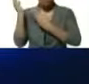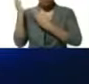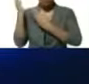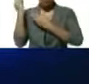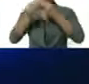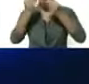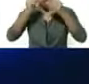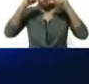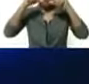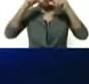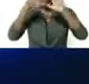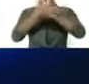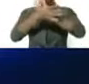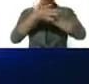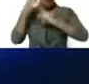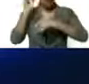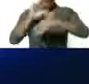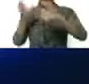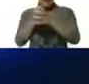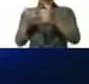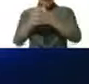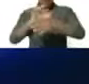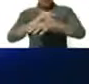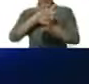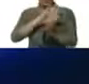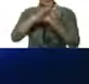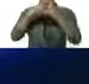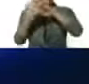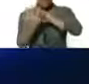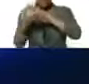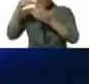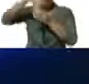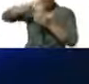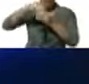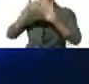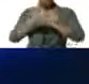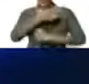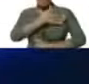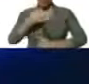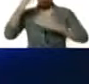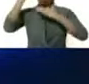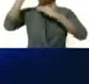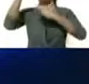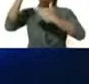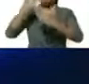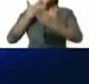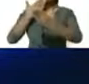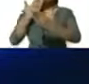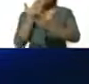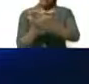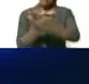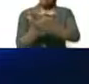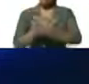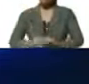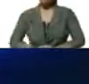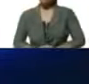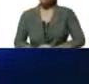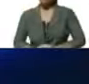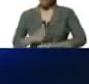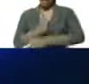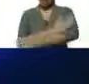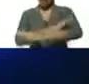el equipo médico de Barrio Adentro. Quiero saludar y agradecer que ante el